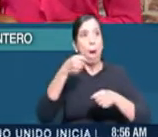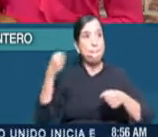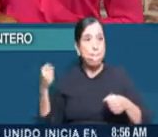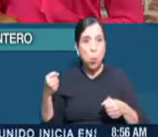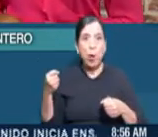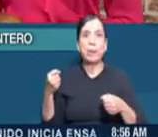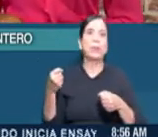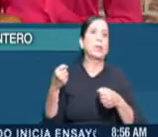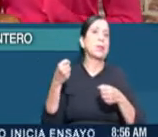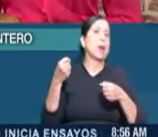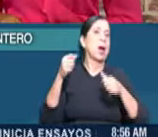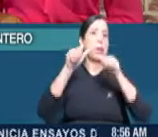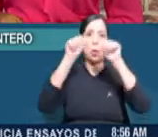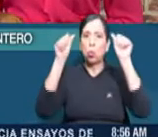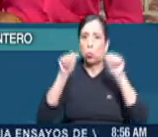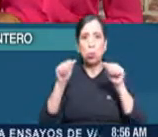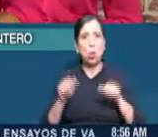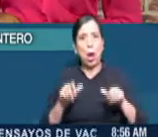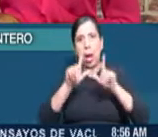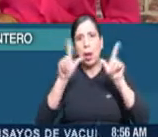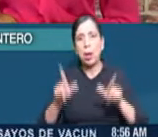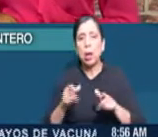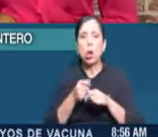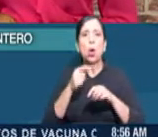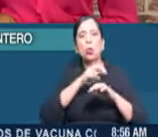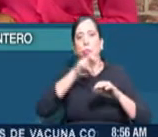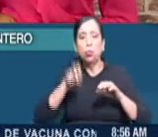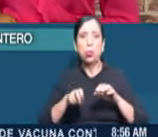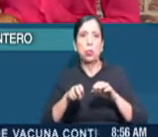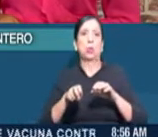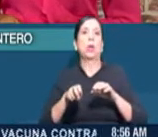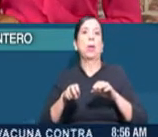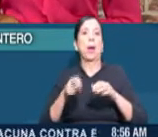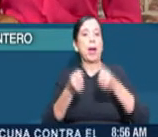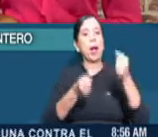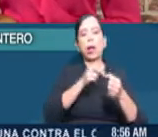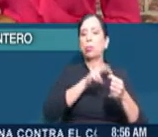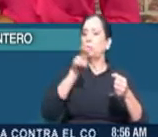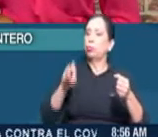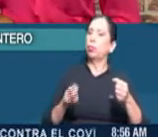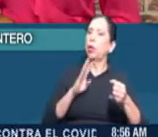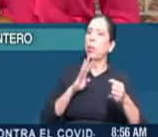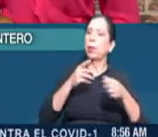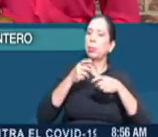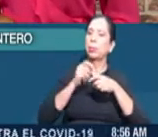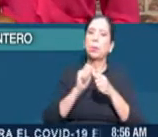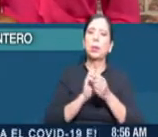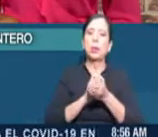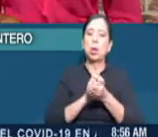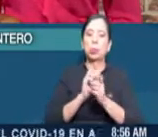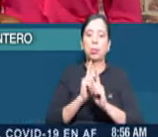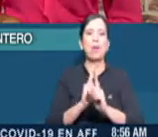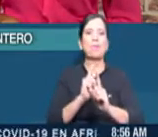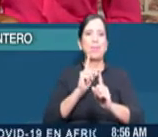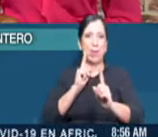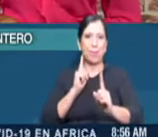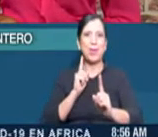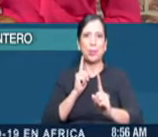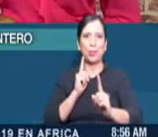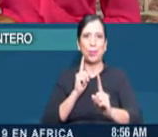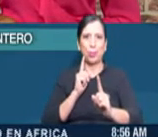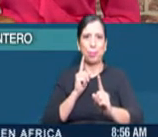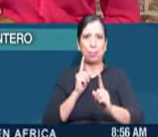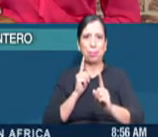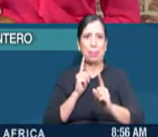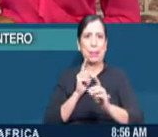de algún establecimiento, o si se baja de su vehículo y va a hablar con otra persona, use el distanciamiento físico para evitar la propagación del